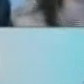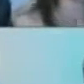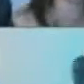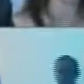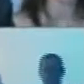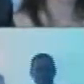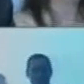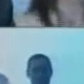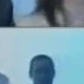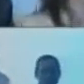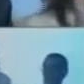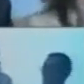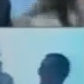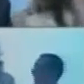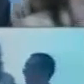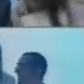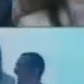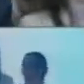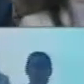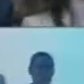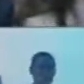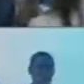¡Viva Andalucía!